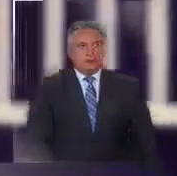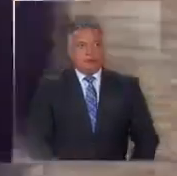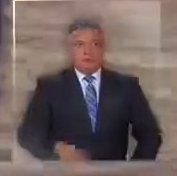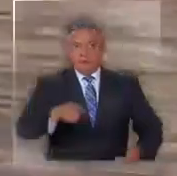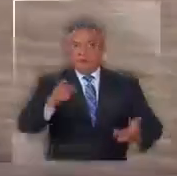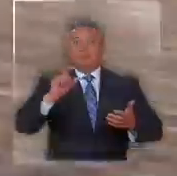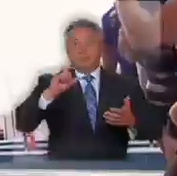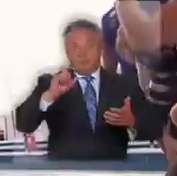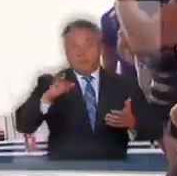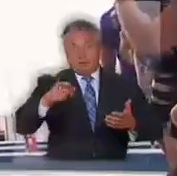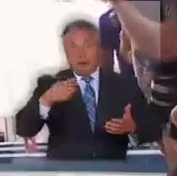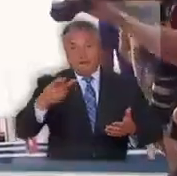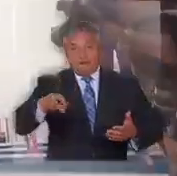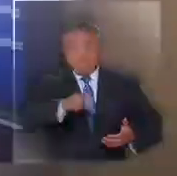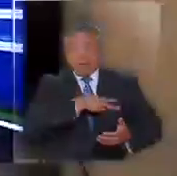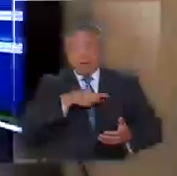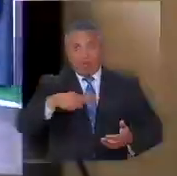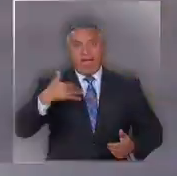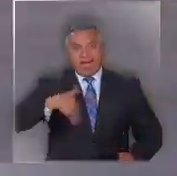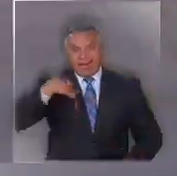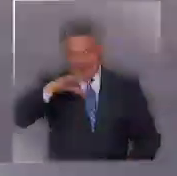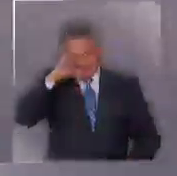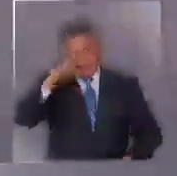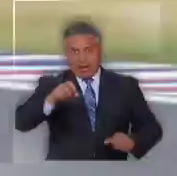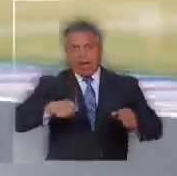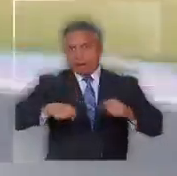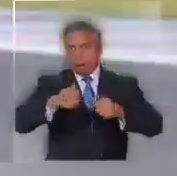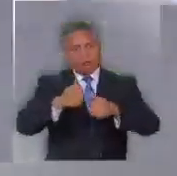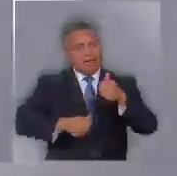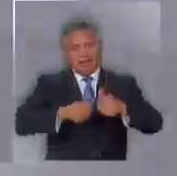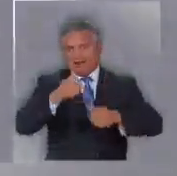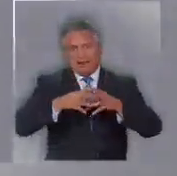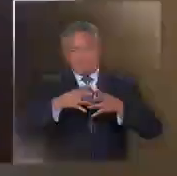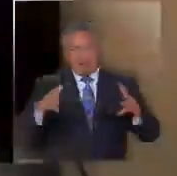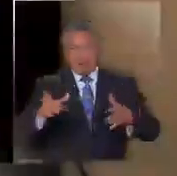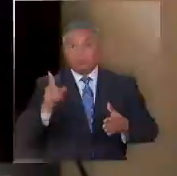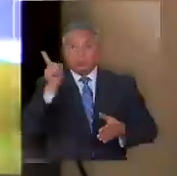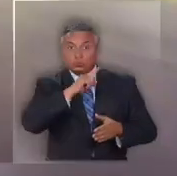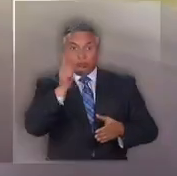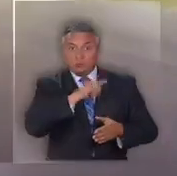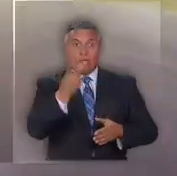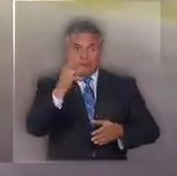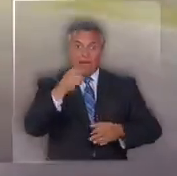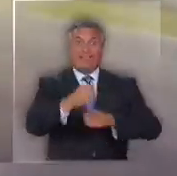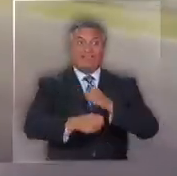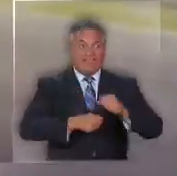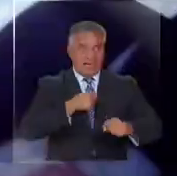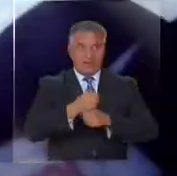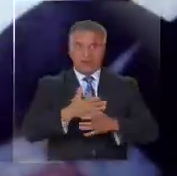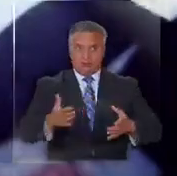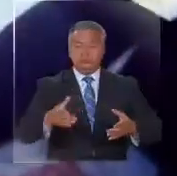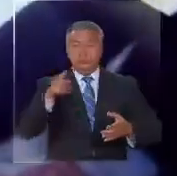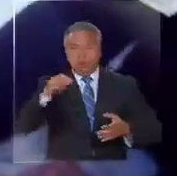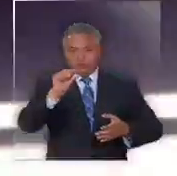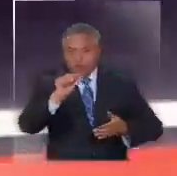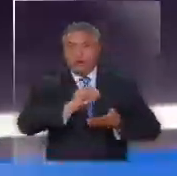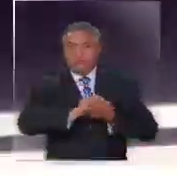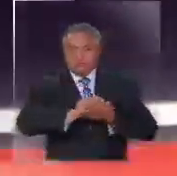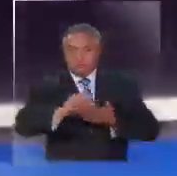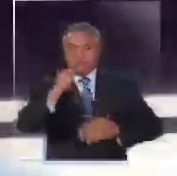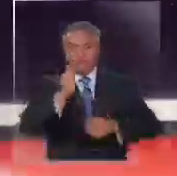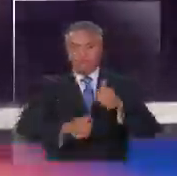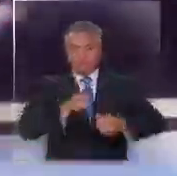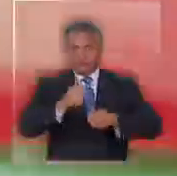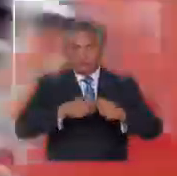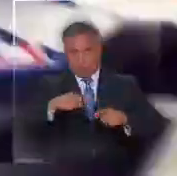Bueno, el Gran Premio de Argentina por lejos ha sido la carrera más polémica probablemente en las últimas dos décadas. Temporada que recién comienza, segunda fecha que se